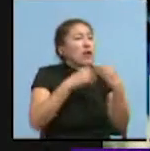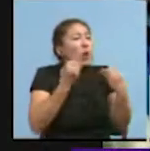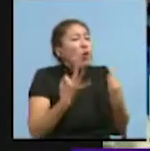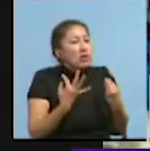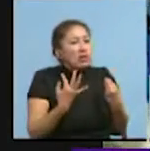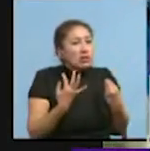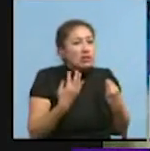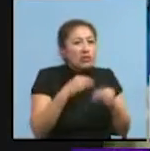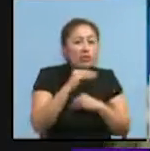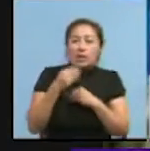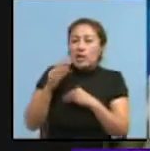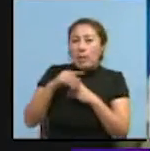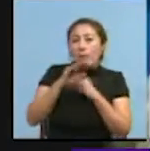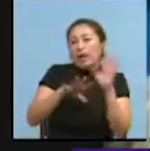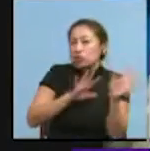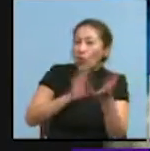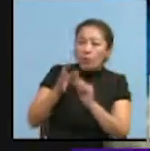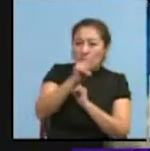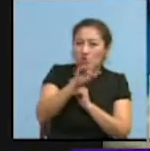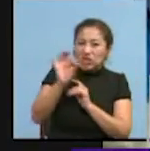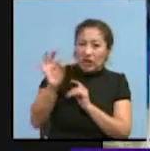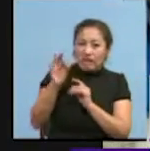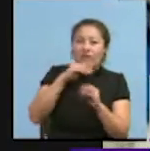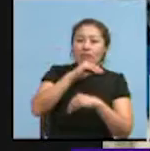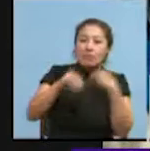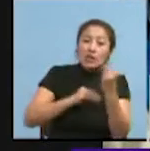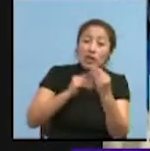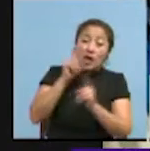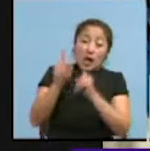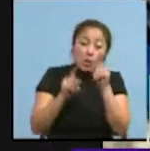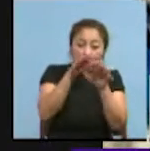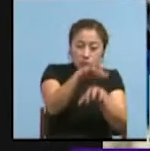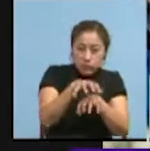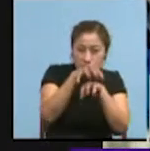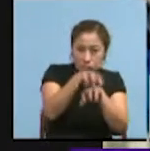Somos aproximadamente 100 familias. Por supuesto, algunos cultivan